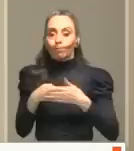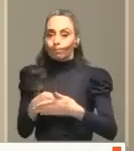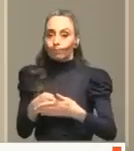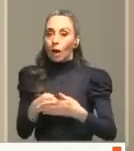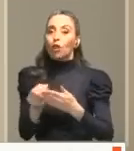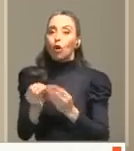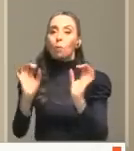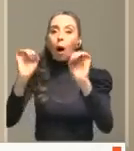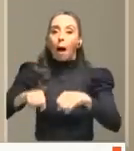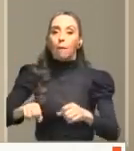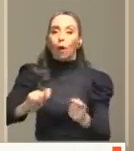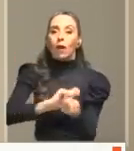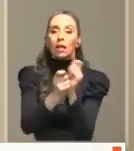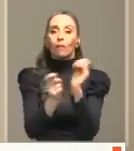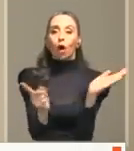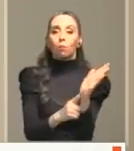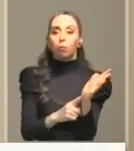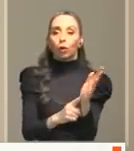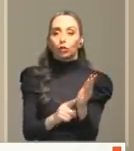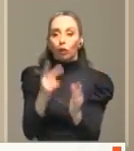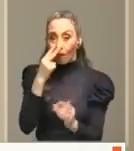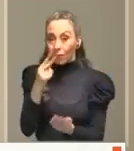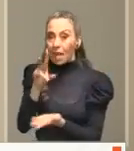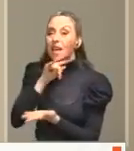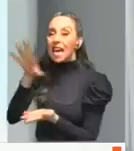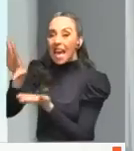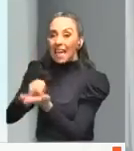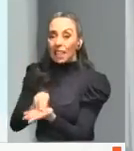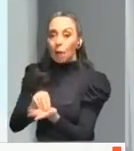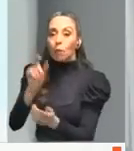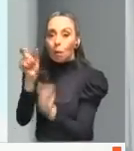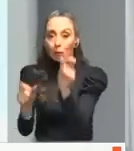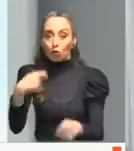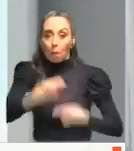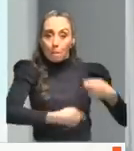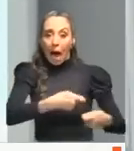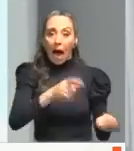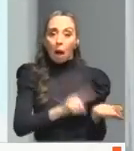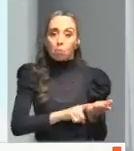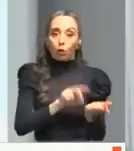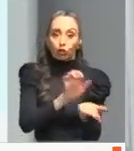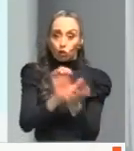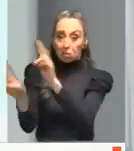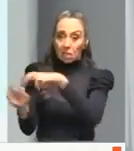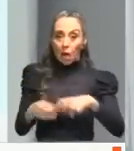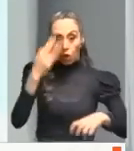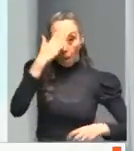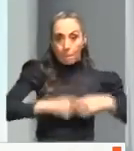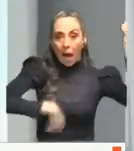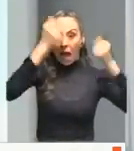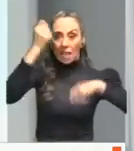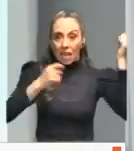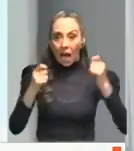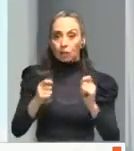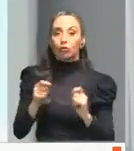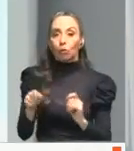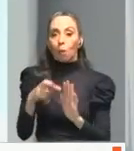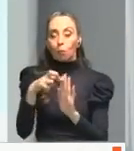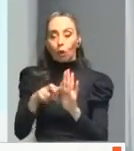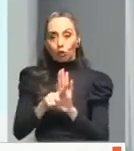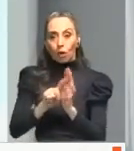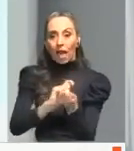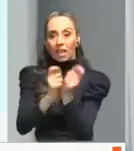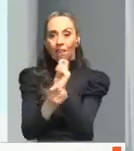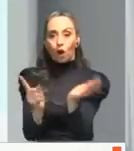ejemplo de cómo se malgastan los impuestos. Yo creo que la reforma tributaria está en la UCI y pronto